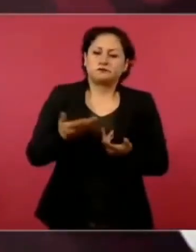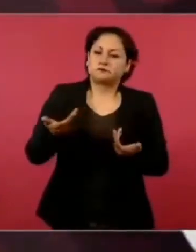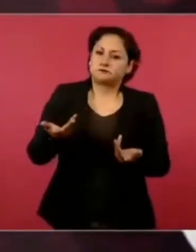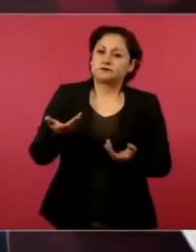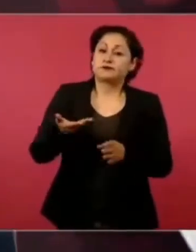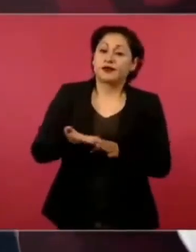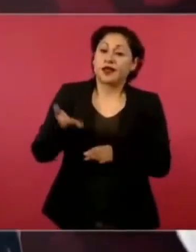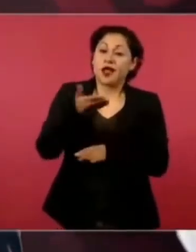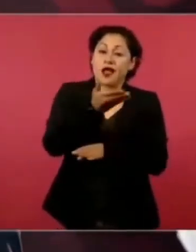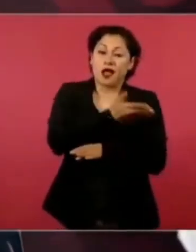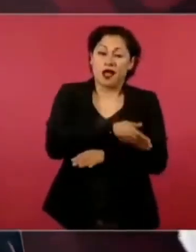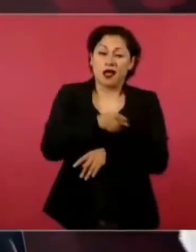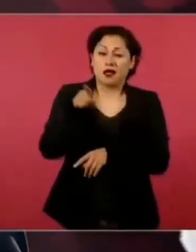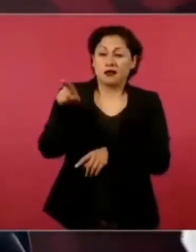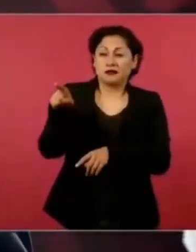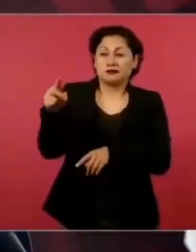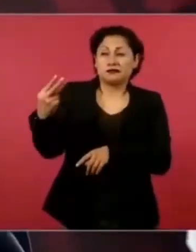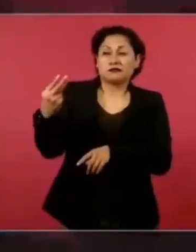con buenos ojos,